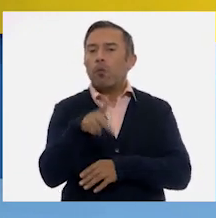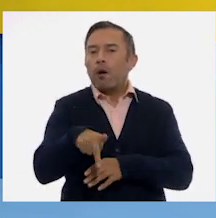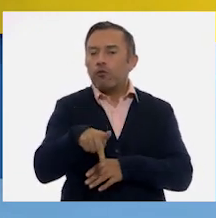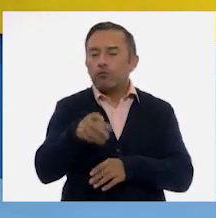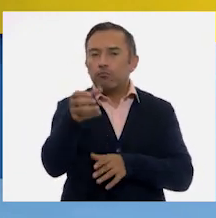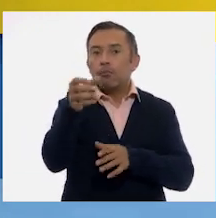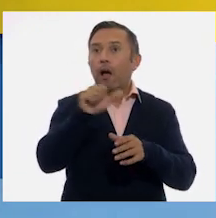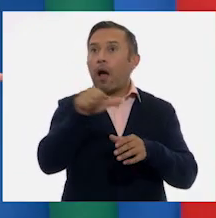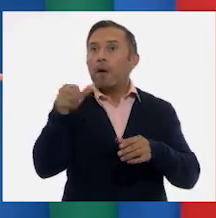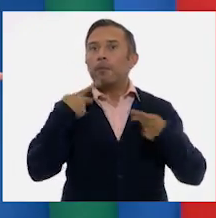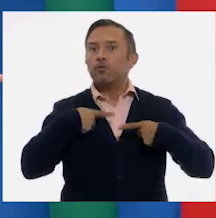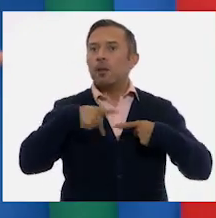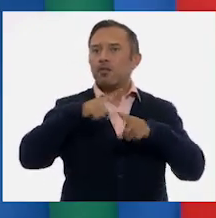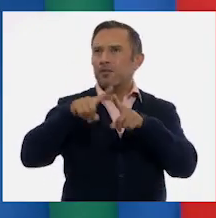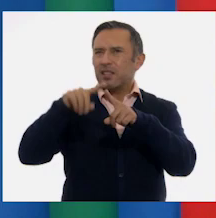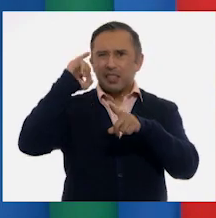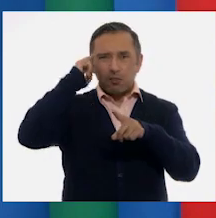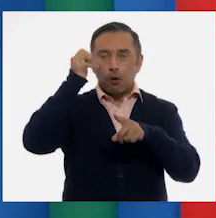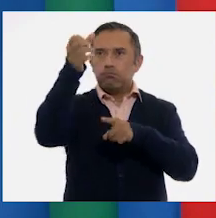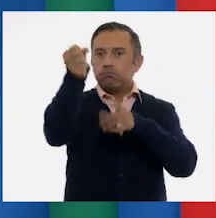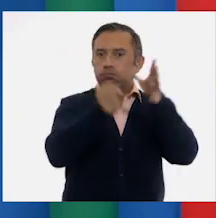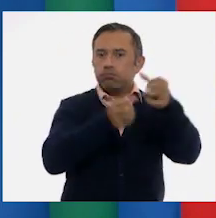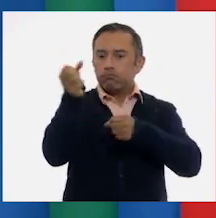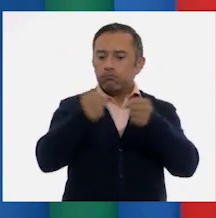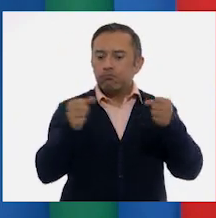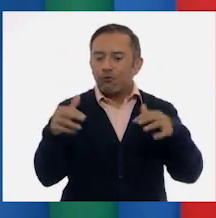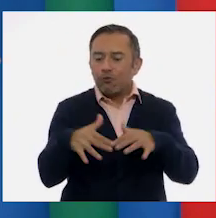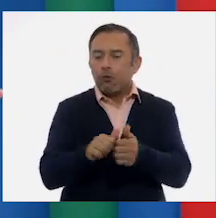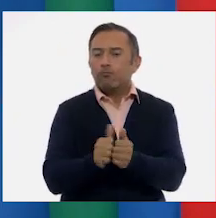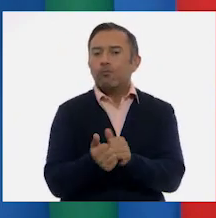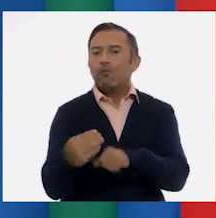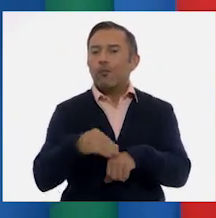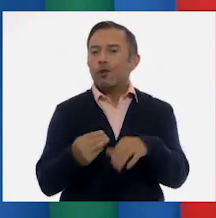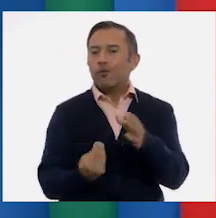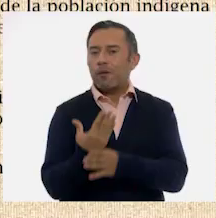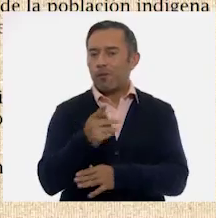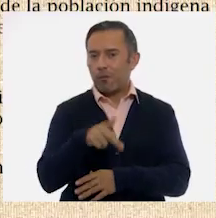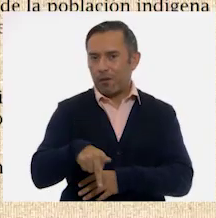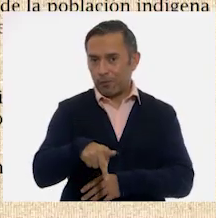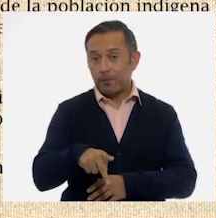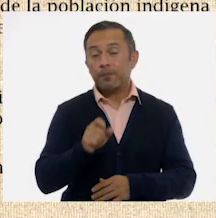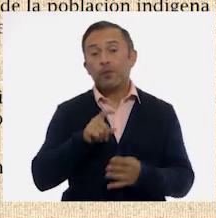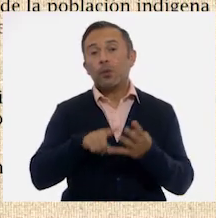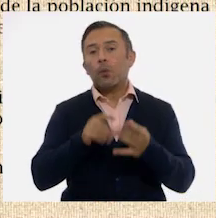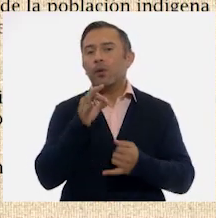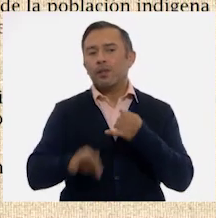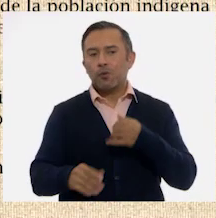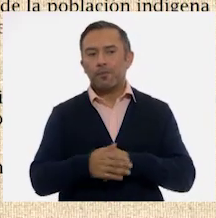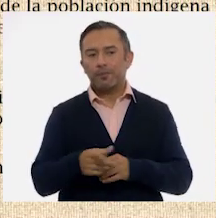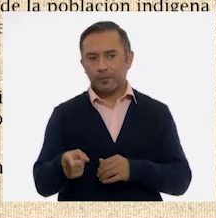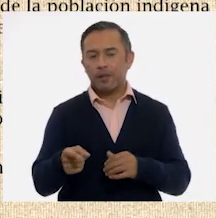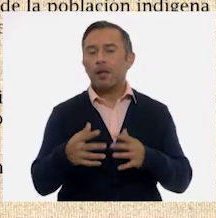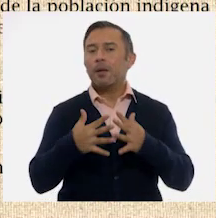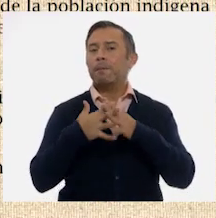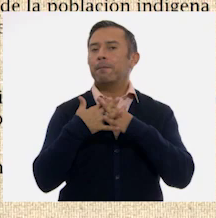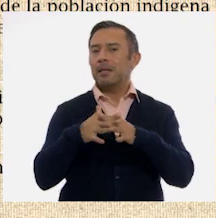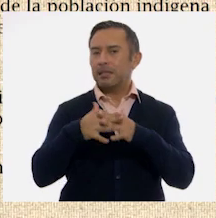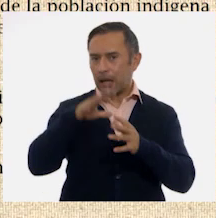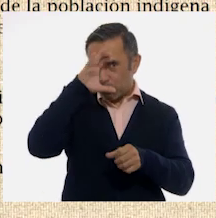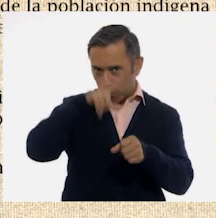distintos. Y por último, el comienzo del mestizaje cultural, incluyendo la evangelización, de la que hablaremos en la siguiente